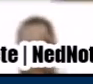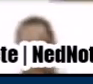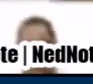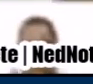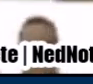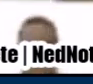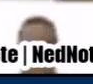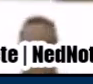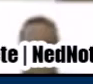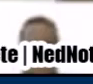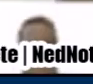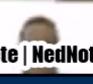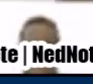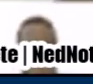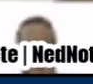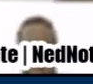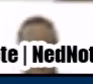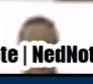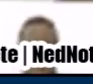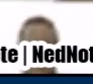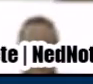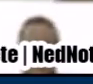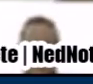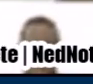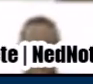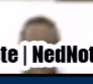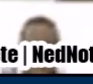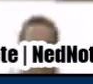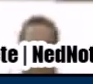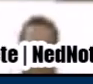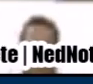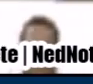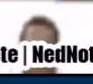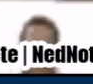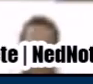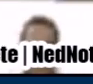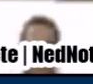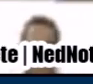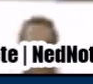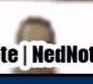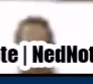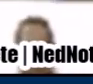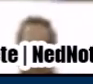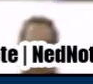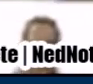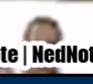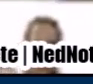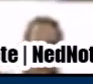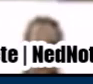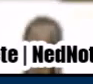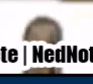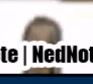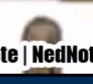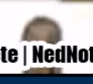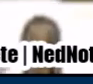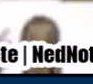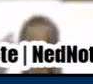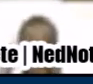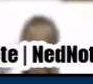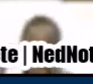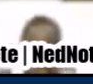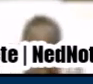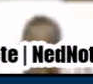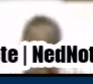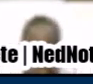y utilicé la metáfora de la puerta, de sacar los codos, ¿no? Es el momento más que nunca de la unión de